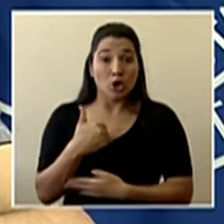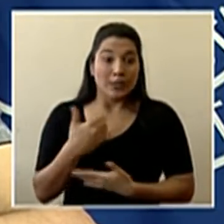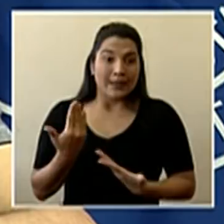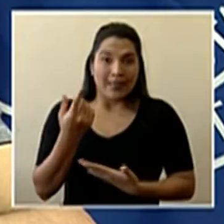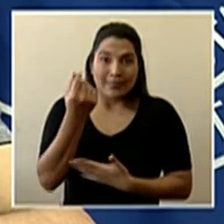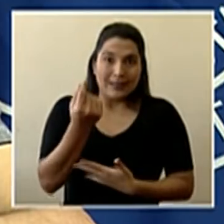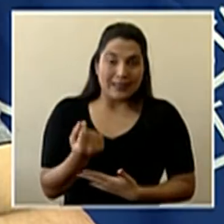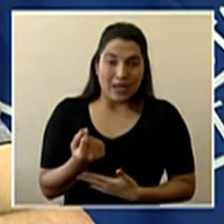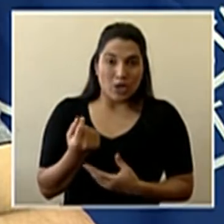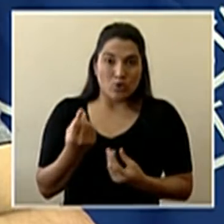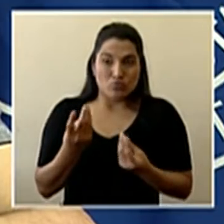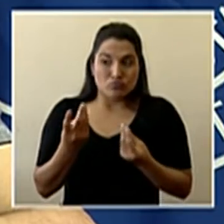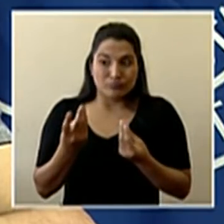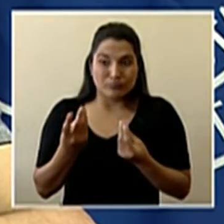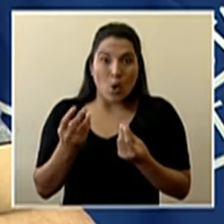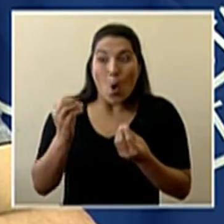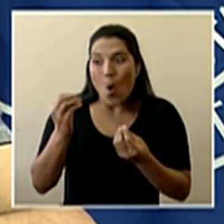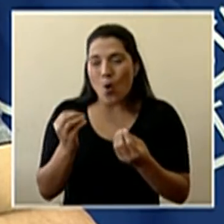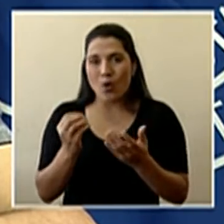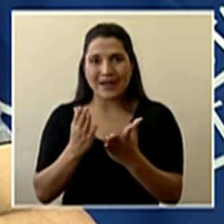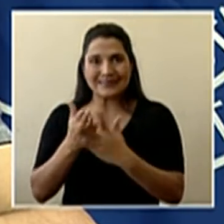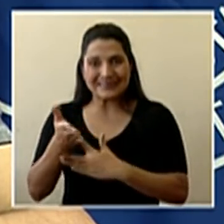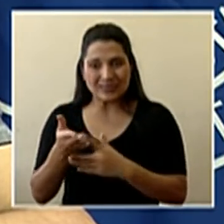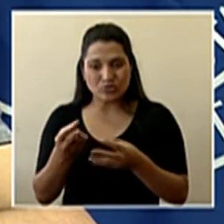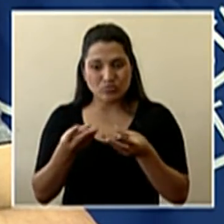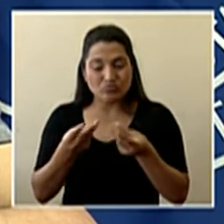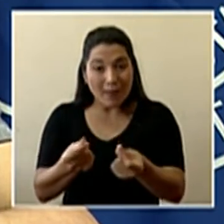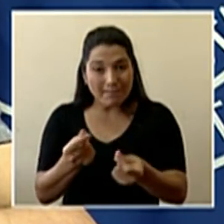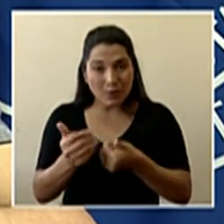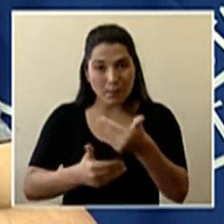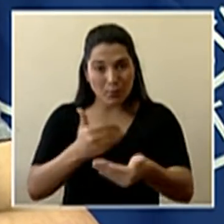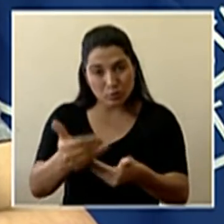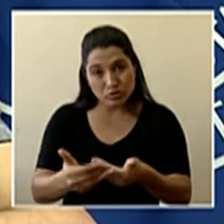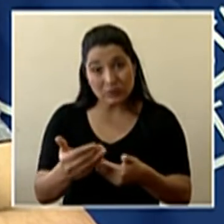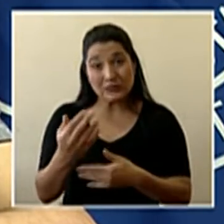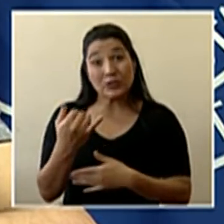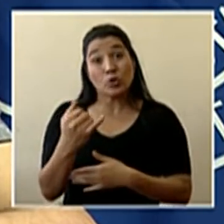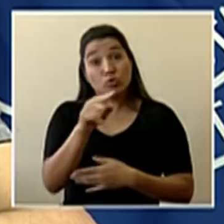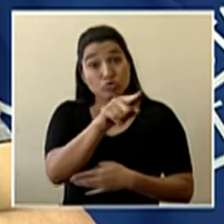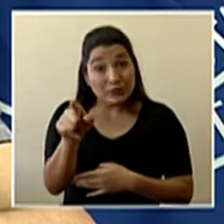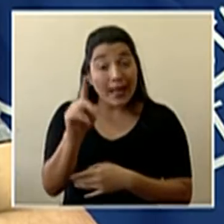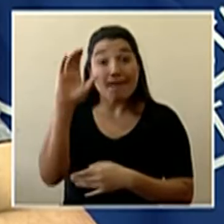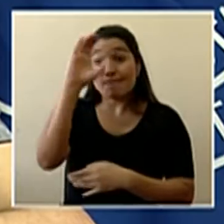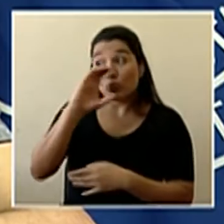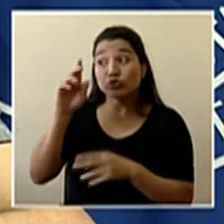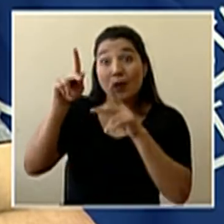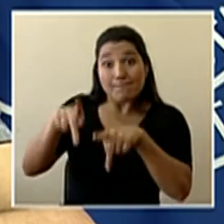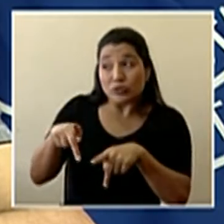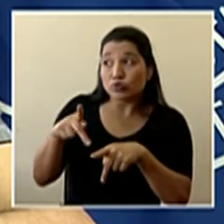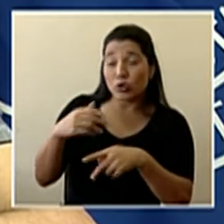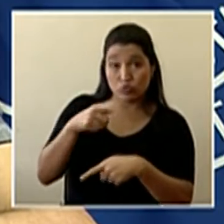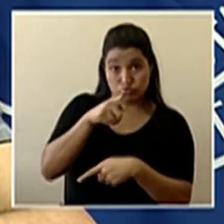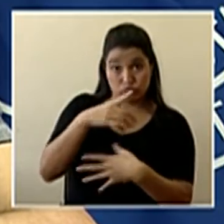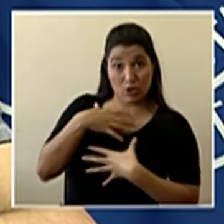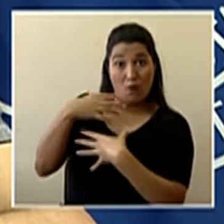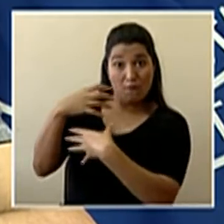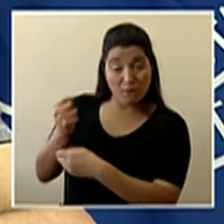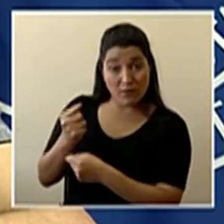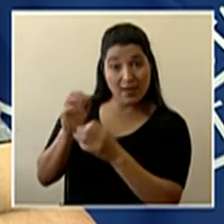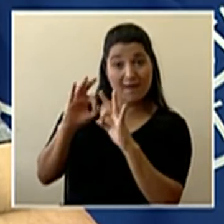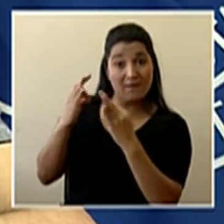solvencia de rápidamente hacer el trámite, y yo quiero aquí decirles por favor que busquen más bien personas de confianza, personas allegadas, ojalá familiares, para